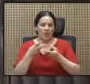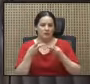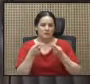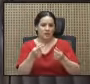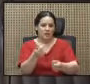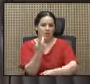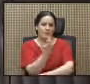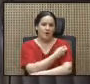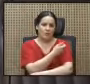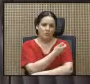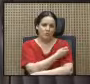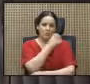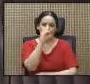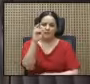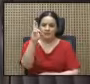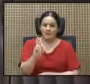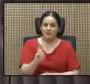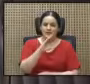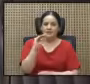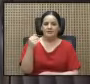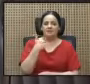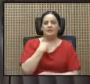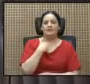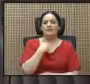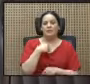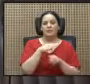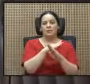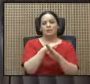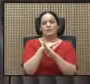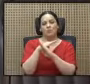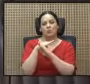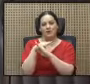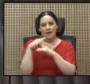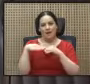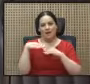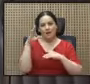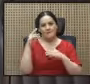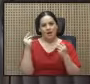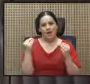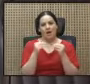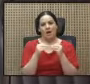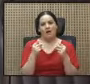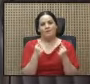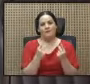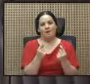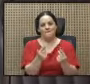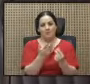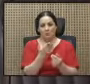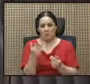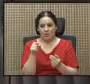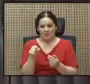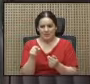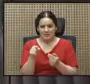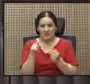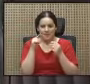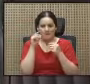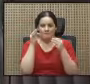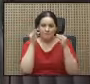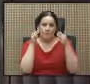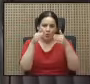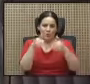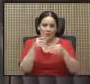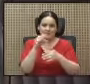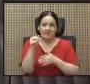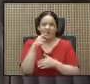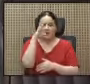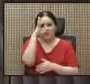vacunación en Costa Rica y tener una inmunidad más rápido de lo que está proyectado. Creo que hay instituciones